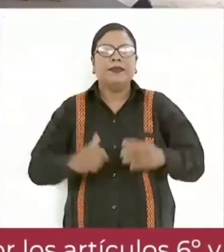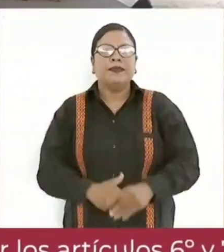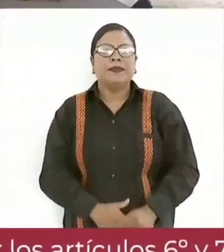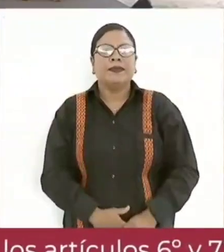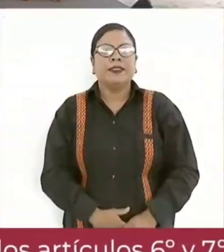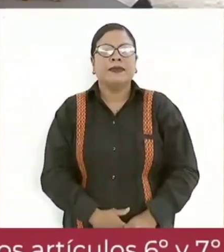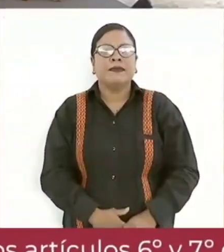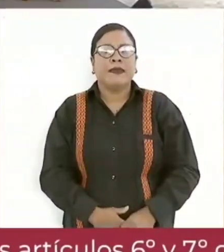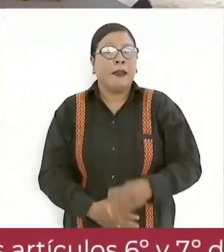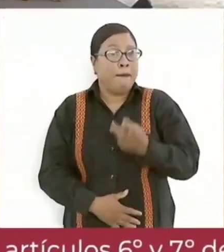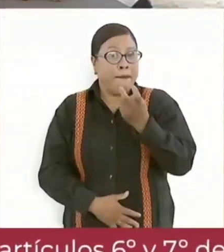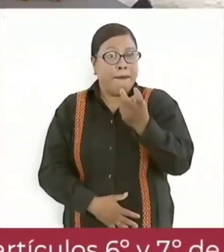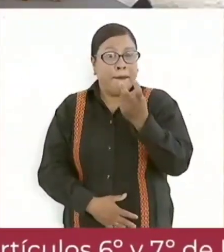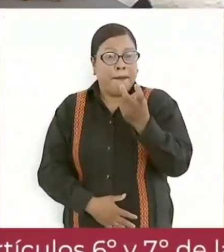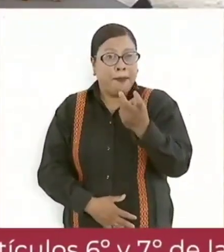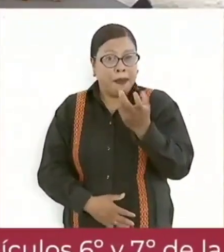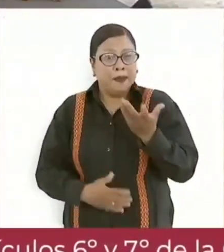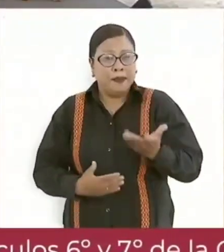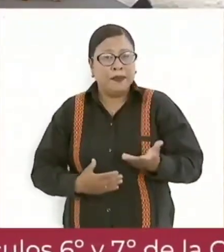Y por eso